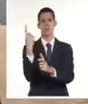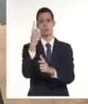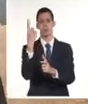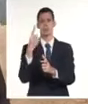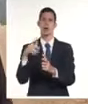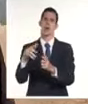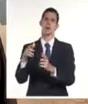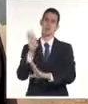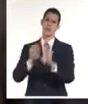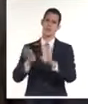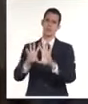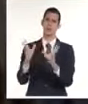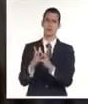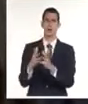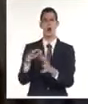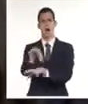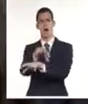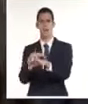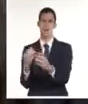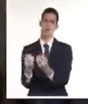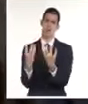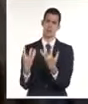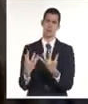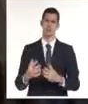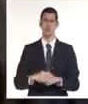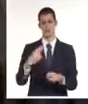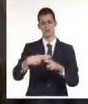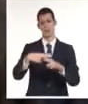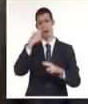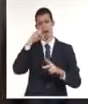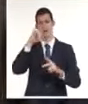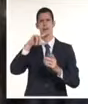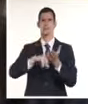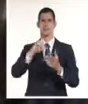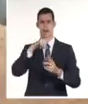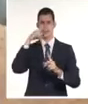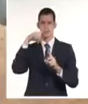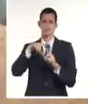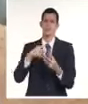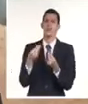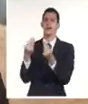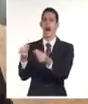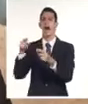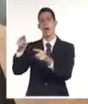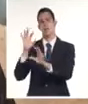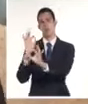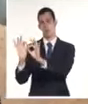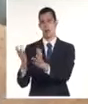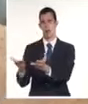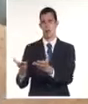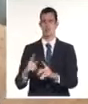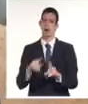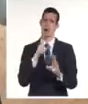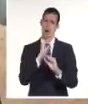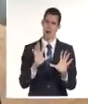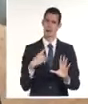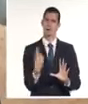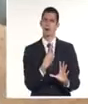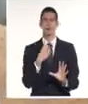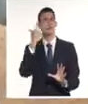Plantas, ANIPLAN, para su cuidado. Al día de hoy seguimos en el análisis de ese problema porque no está claro si el gato que se